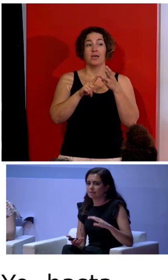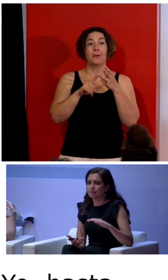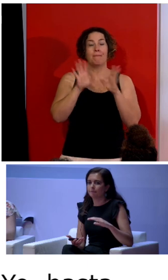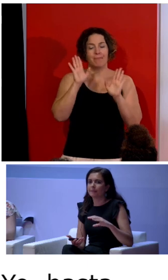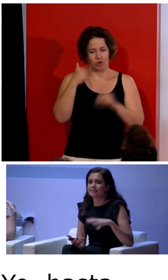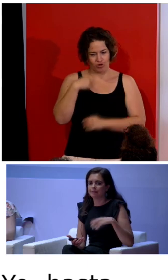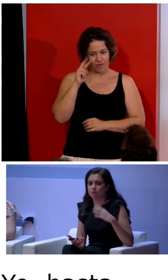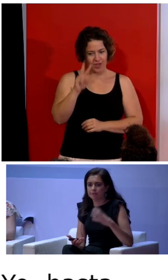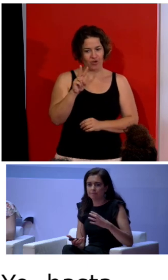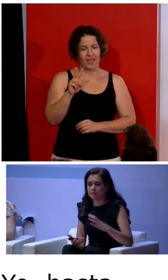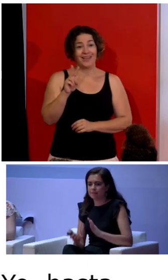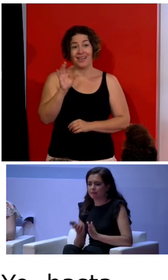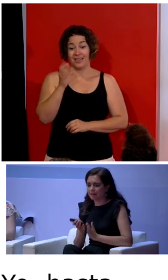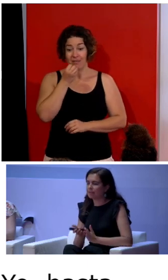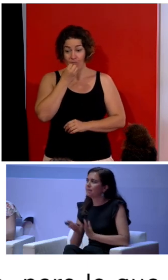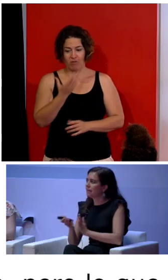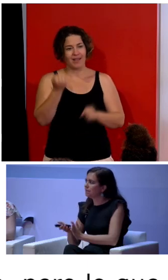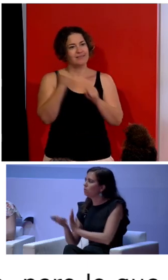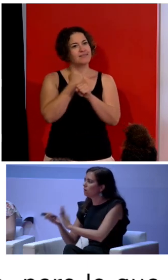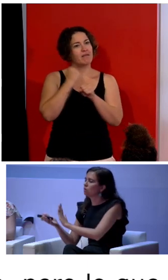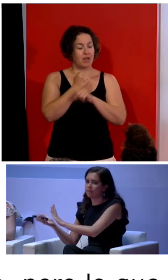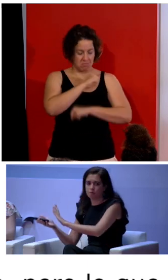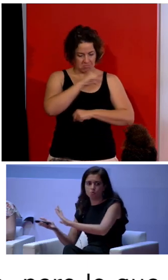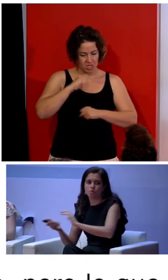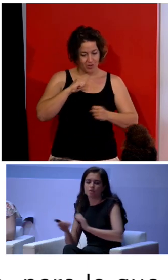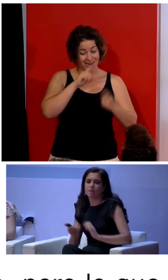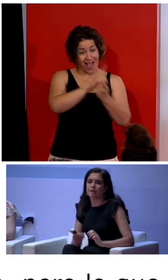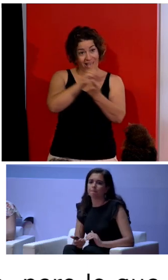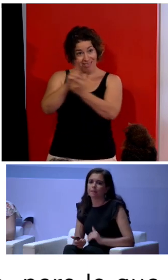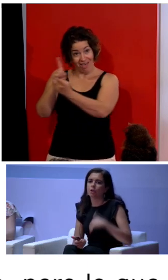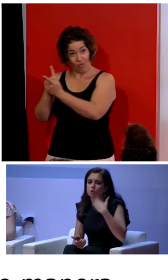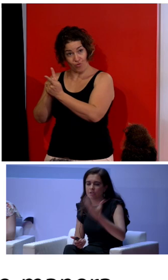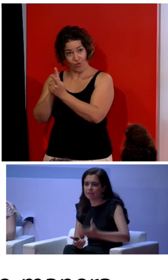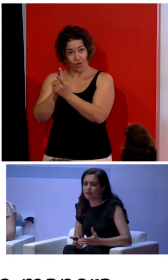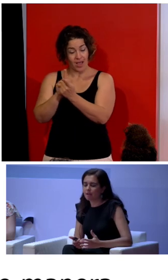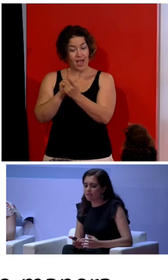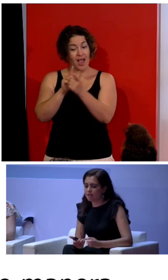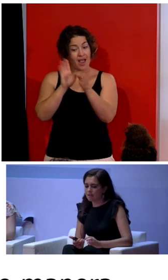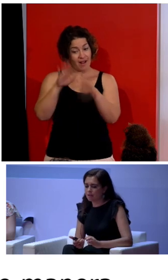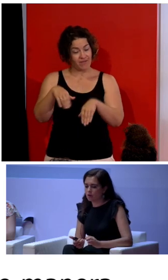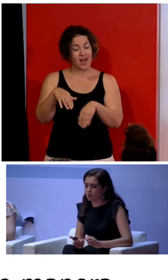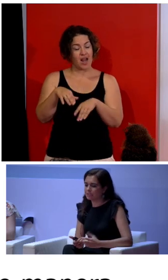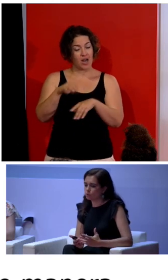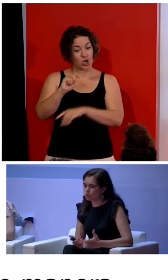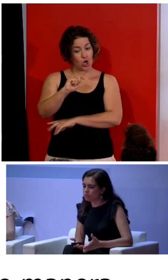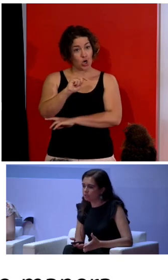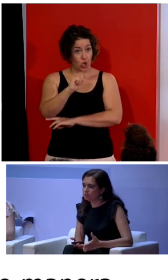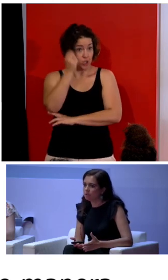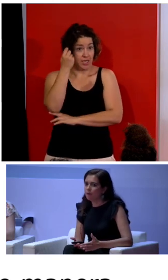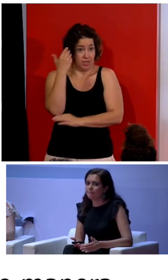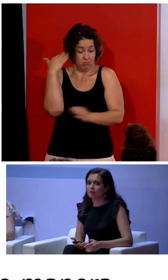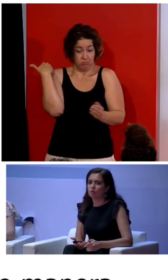es que está muy bien trabajar de manera individual con cada uno y conseguir lo que estamos